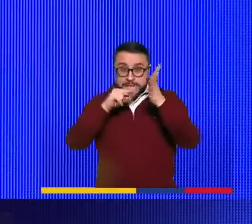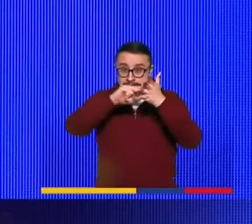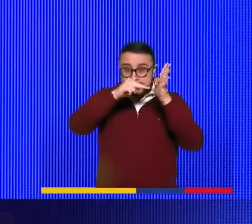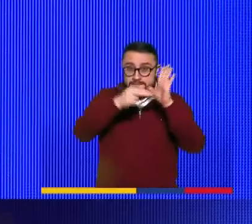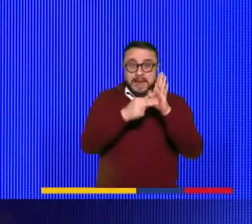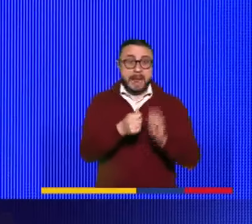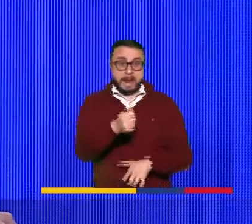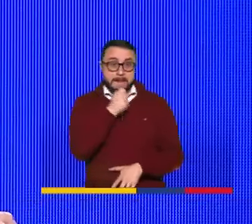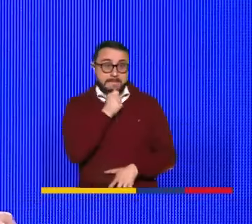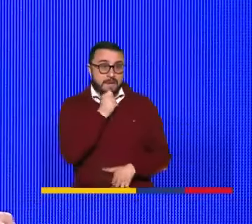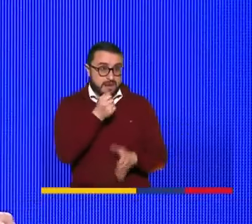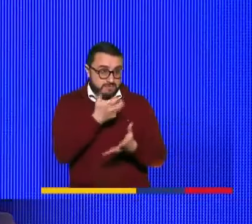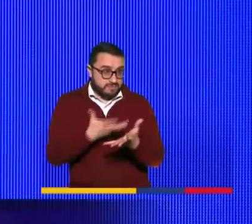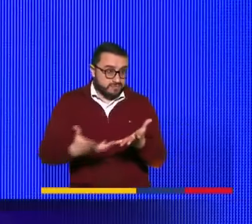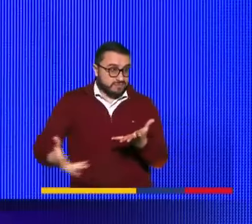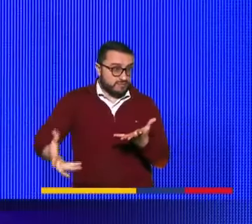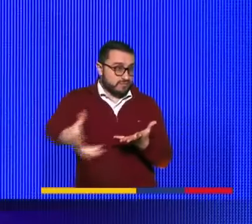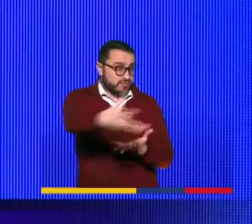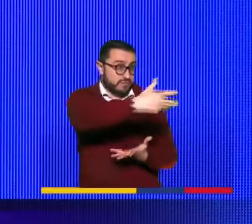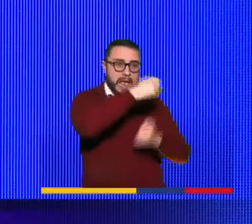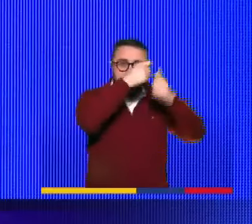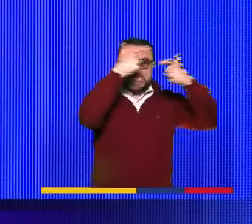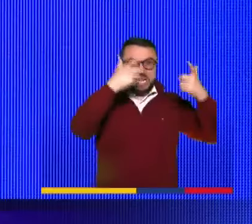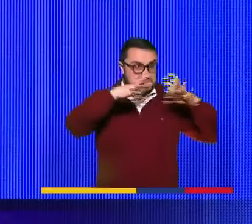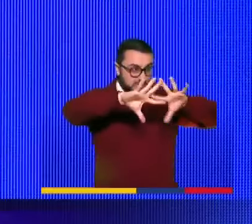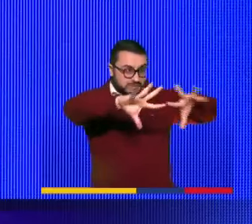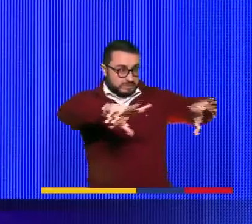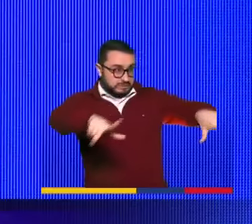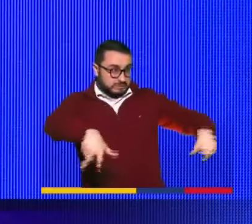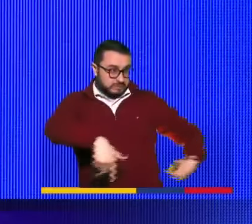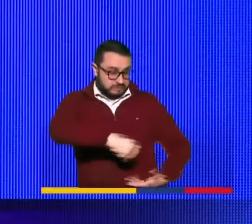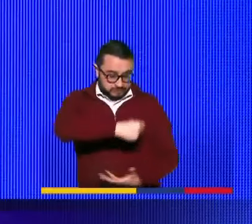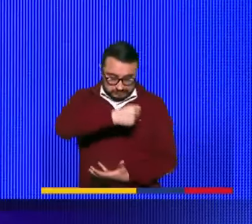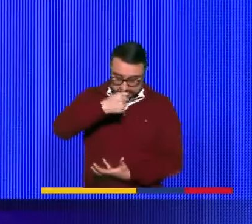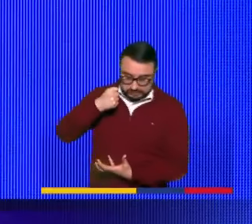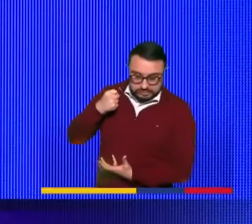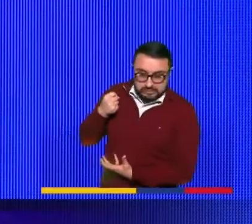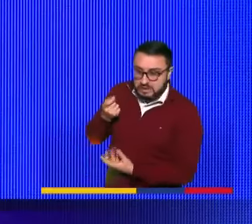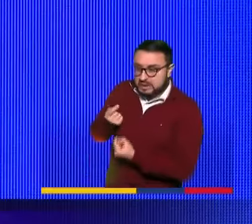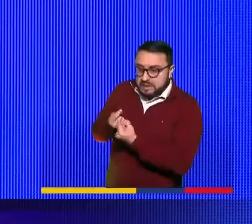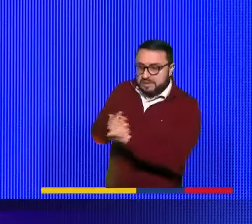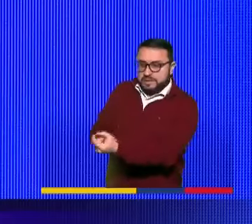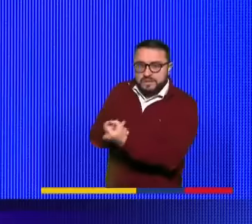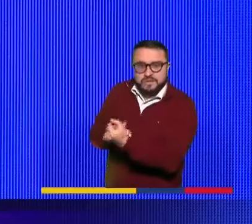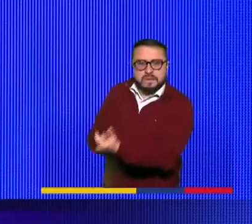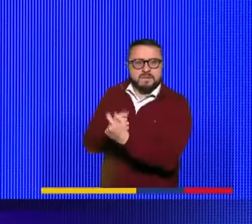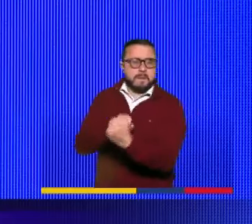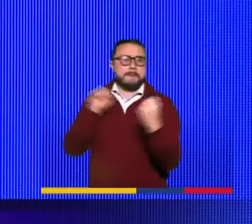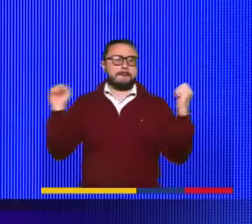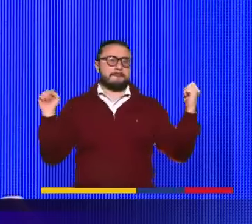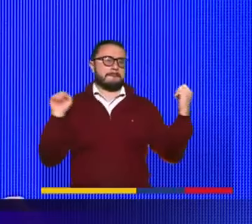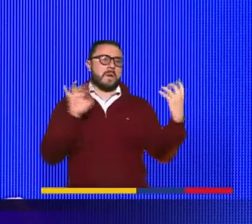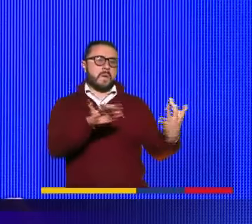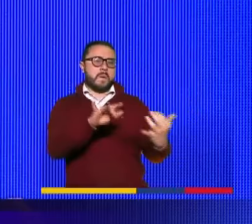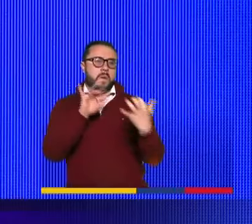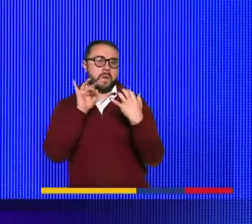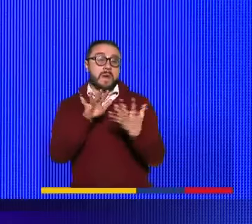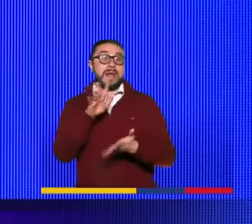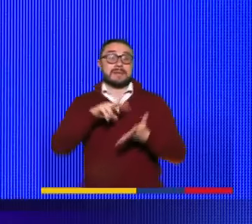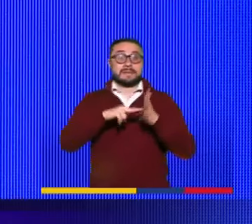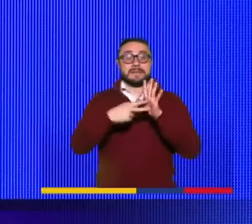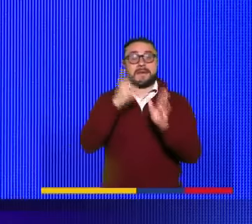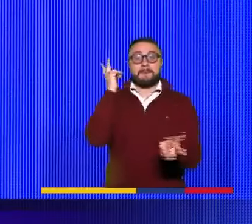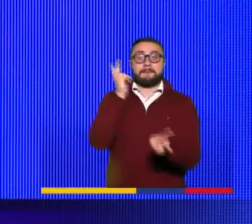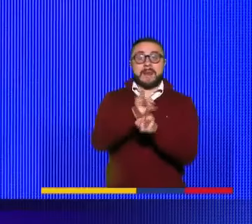que capturan el recurso público y que lo vuelven financiación de la violencia. Son